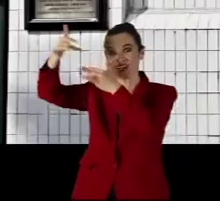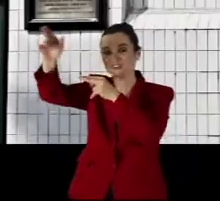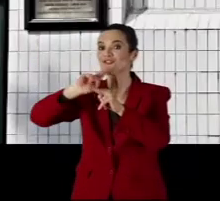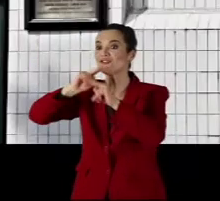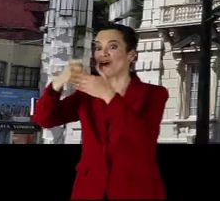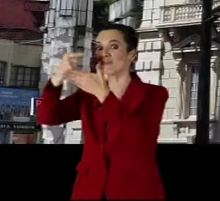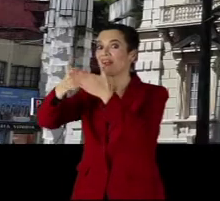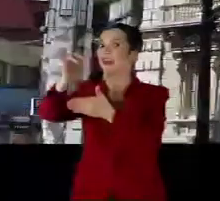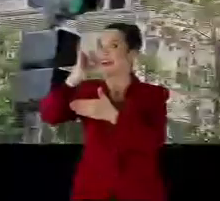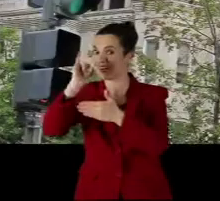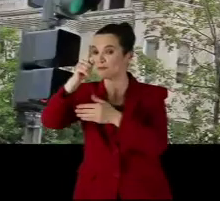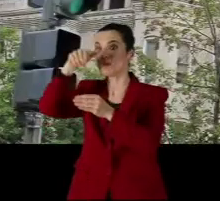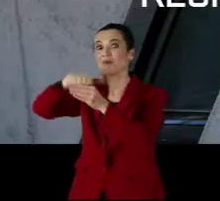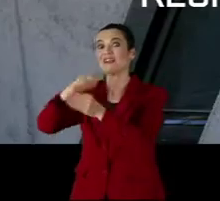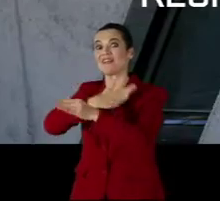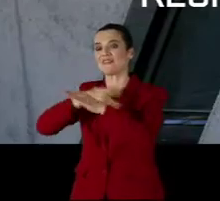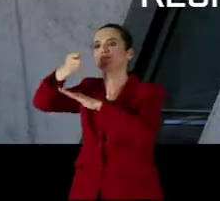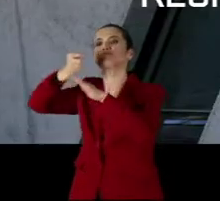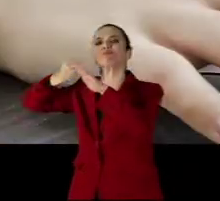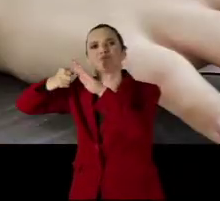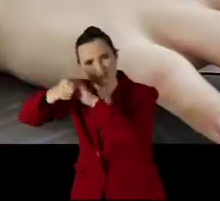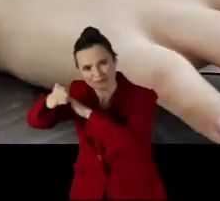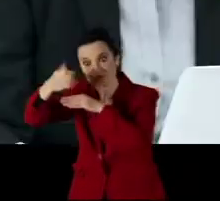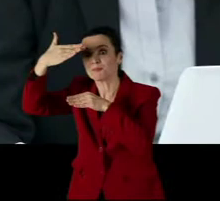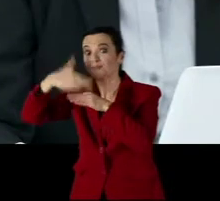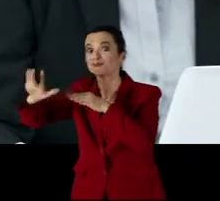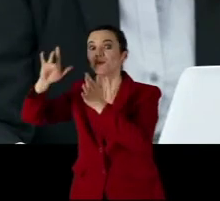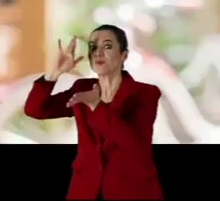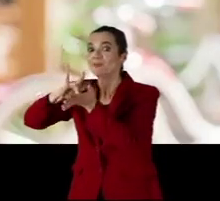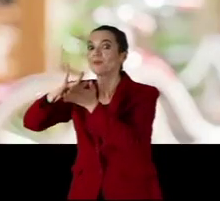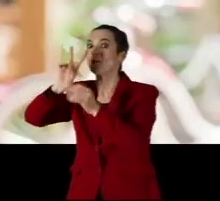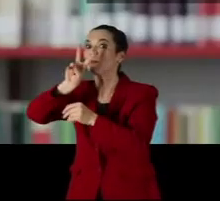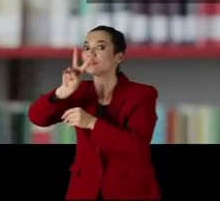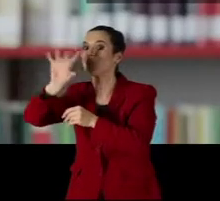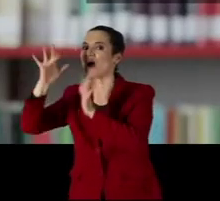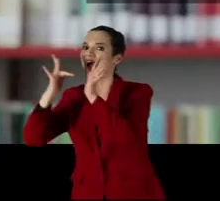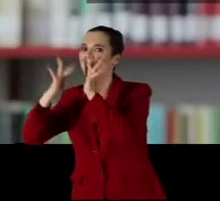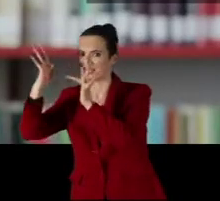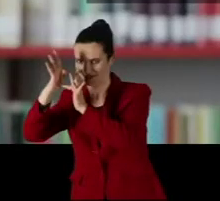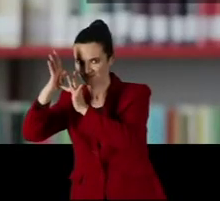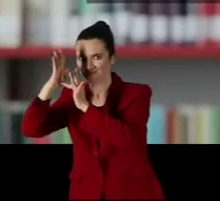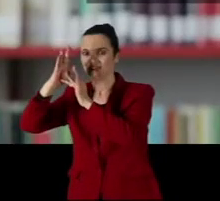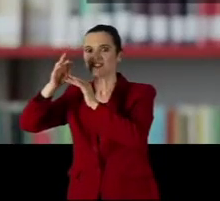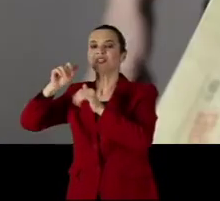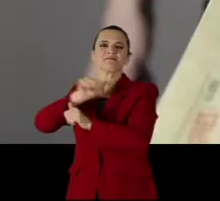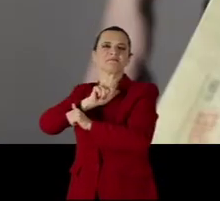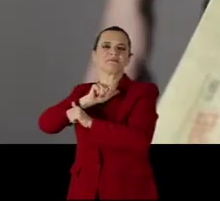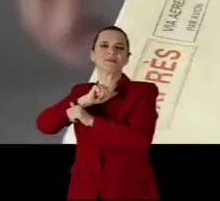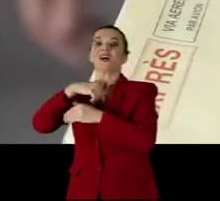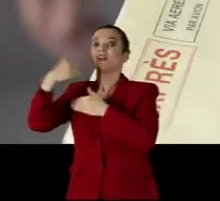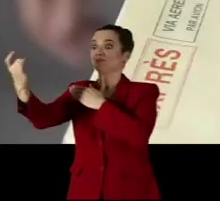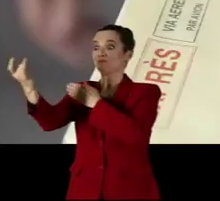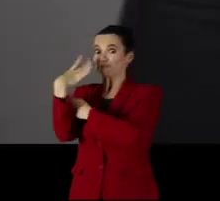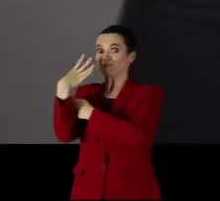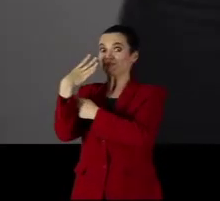en el registro de matrícula consular como no residente y solicitar la documentación para votar hasta el 25 de abril. Recibirás